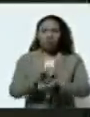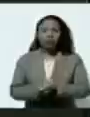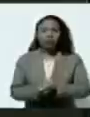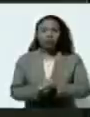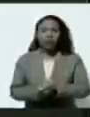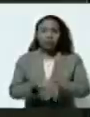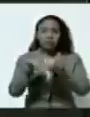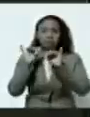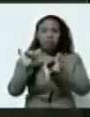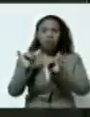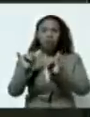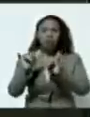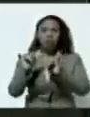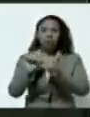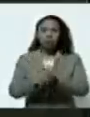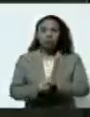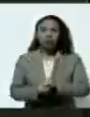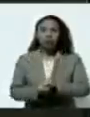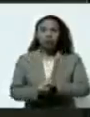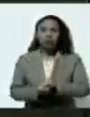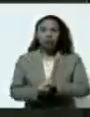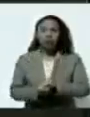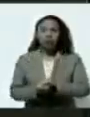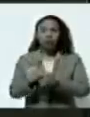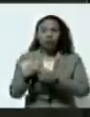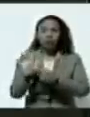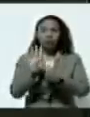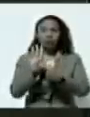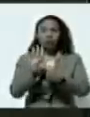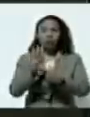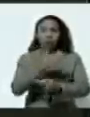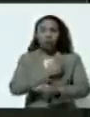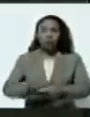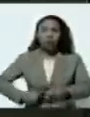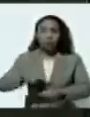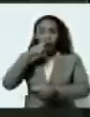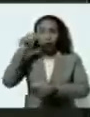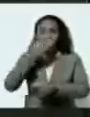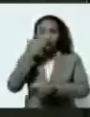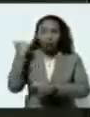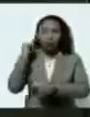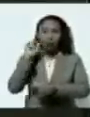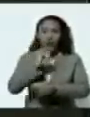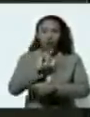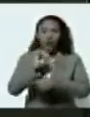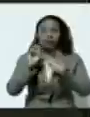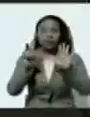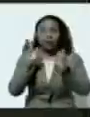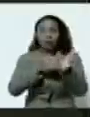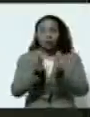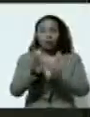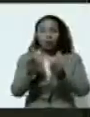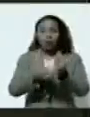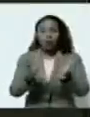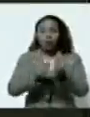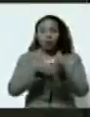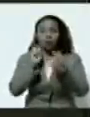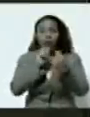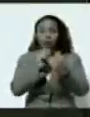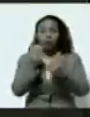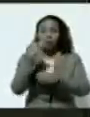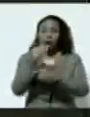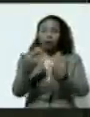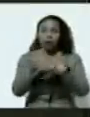con el mismo tesón. Y lo que planteó el presidente Maduro el pasado lunes 7 de marzo es un reformateo del diálogo, es decir, un diálogo más